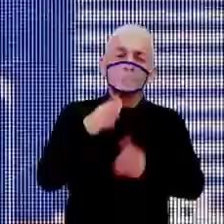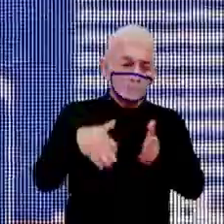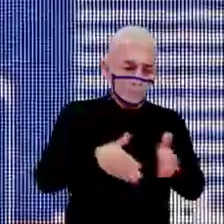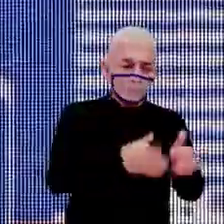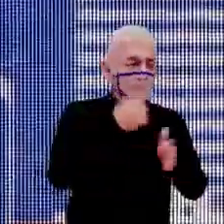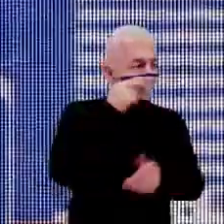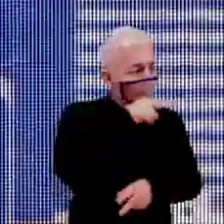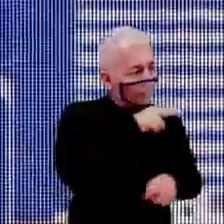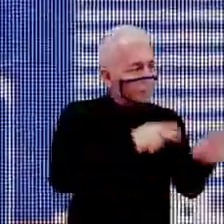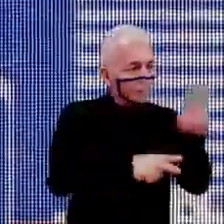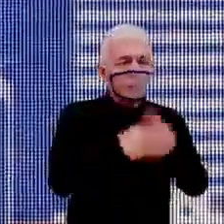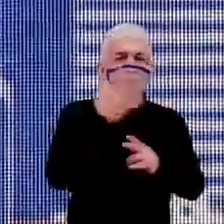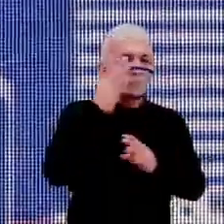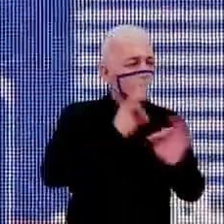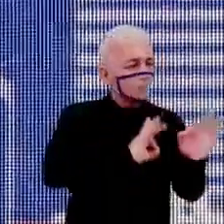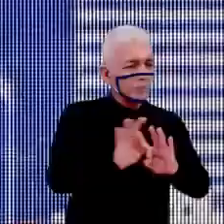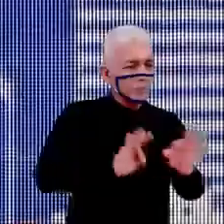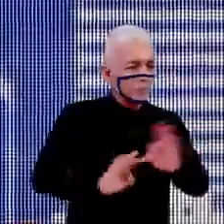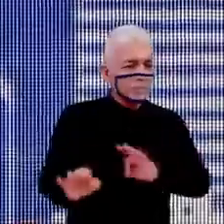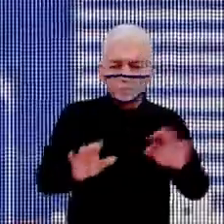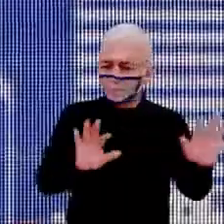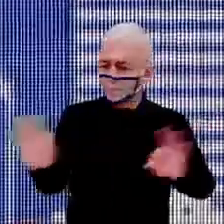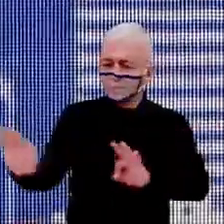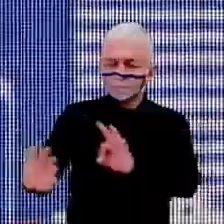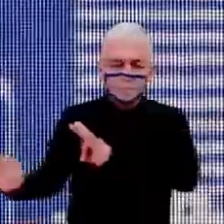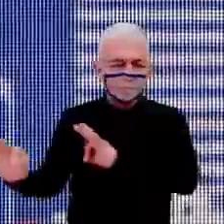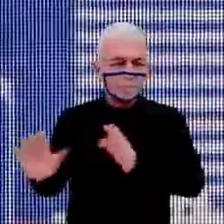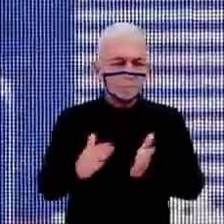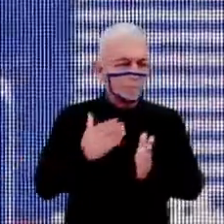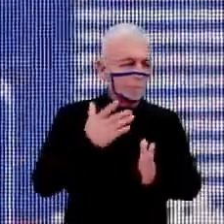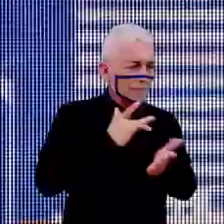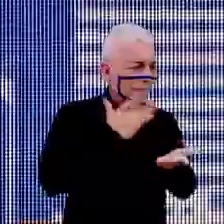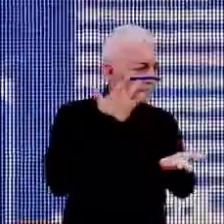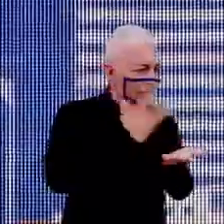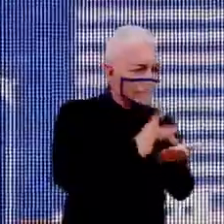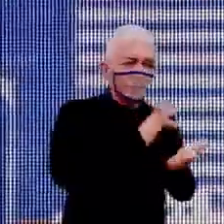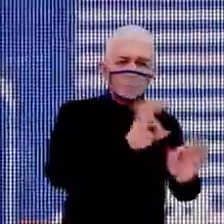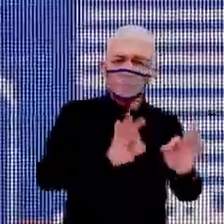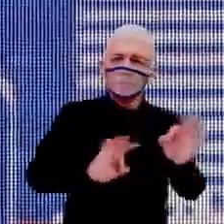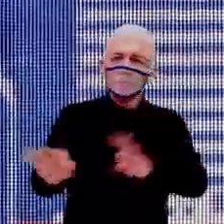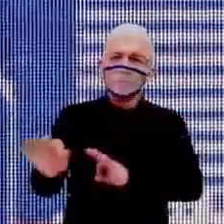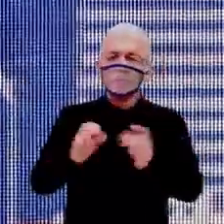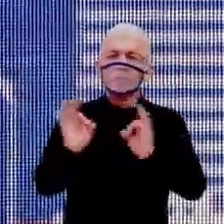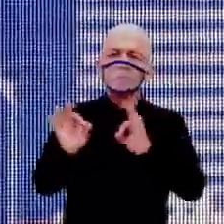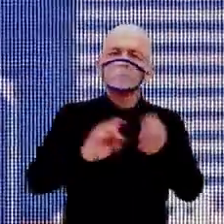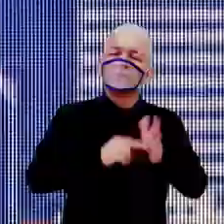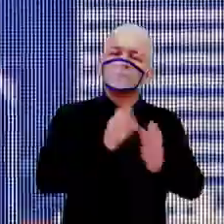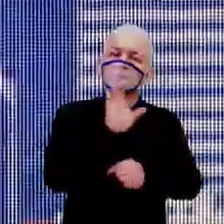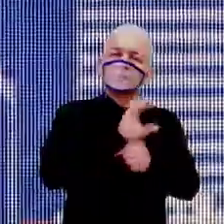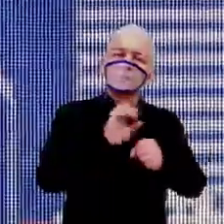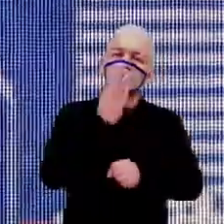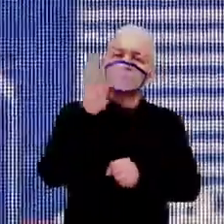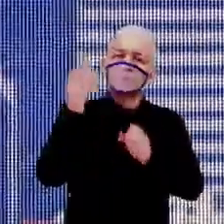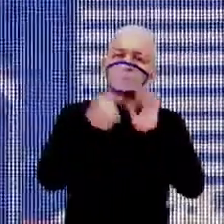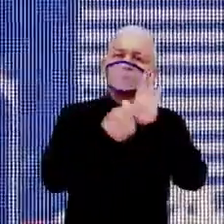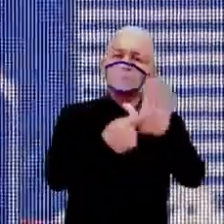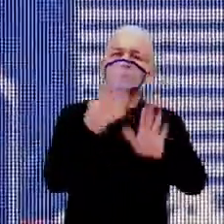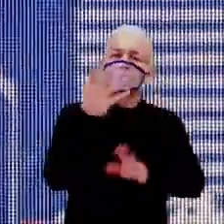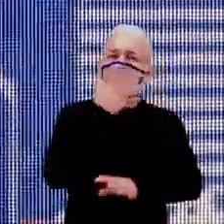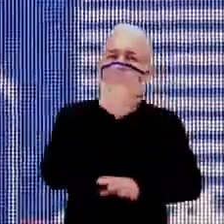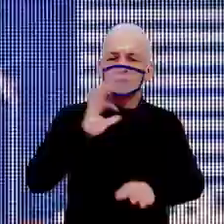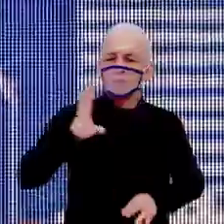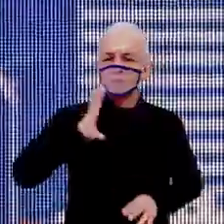Todo lo vamos a arreglar también con componentes biológicos, con dragado constante, y le vamos a dar una nueva cara a ese